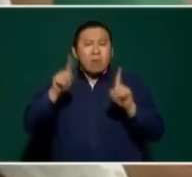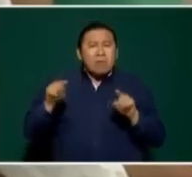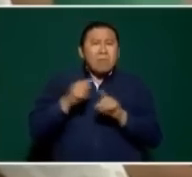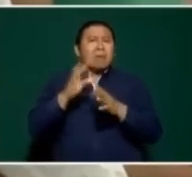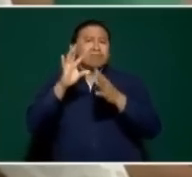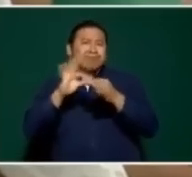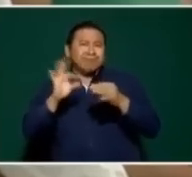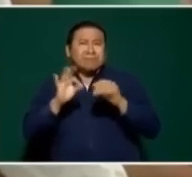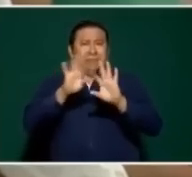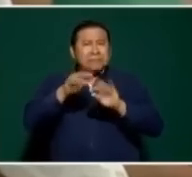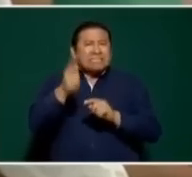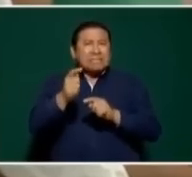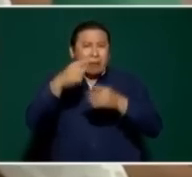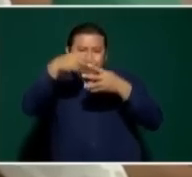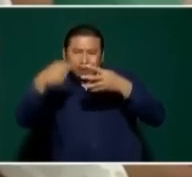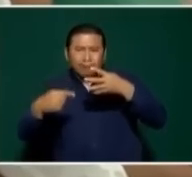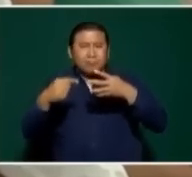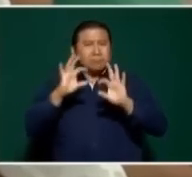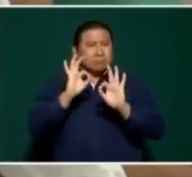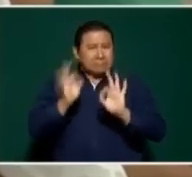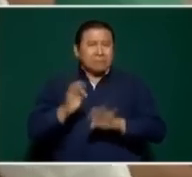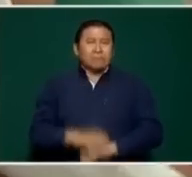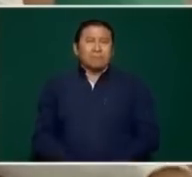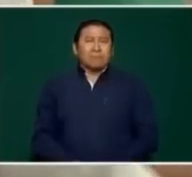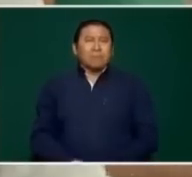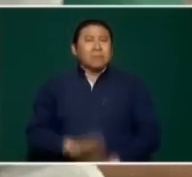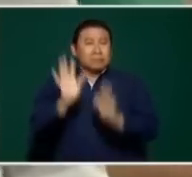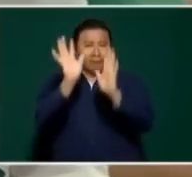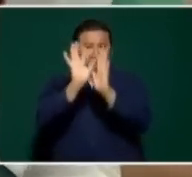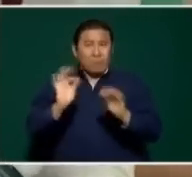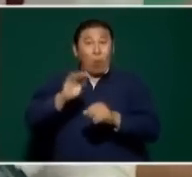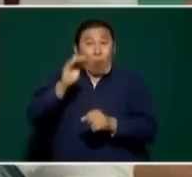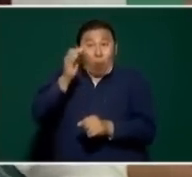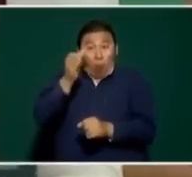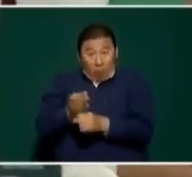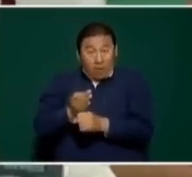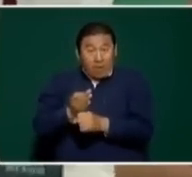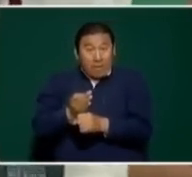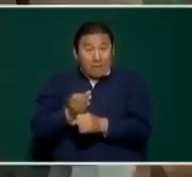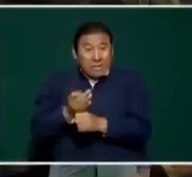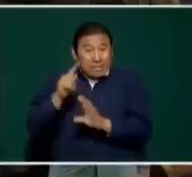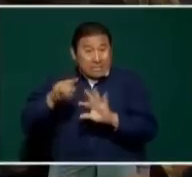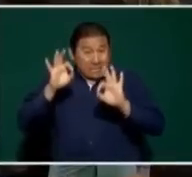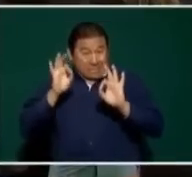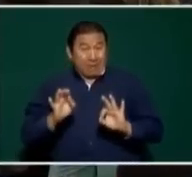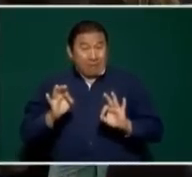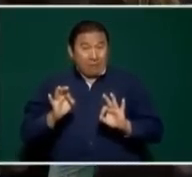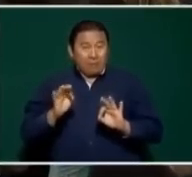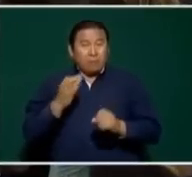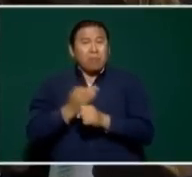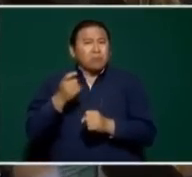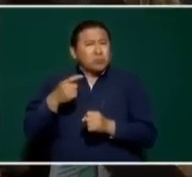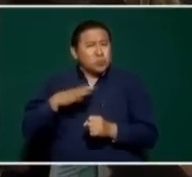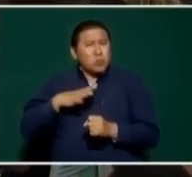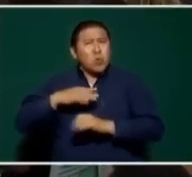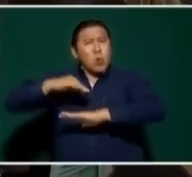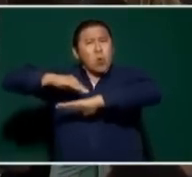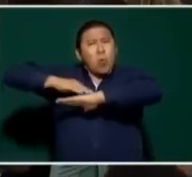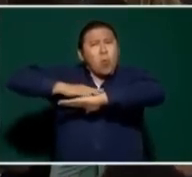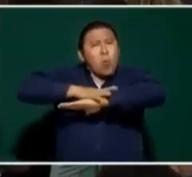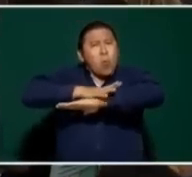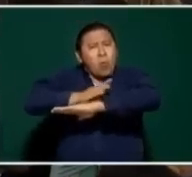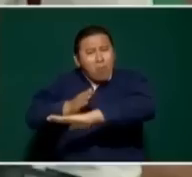nos pueden dar ese dato y si también nos pueden decir si a partir de hoy la Marina ya está. Es decir, si uno va a una